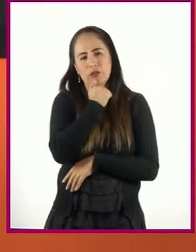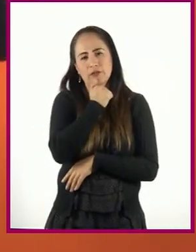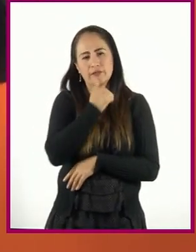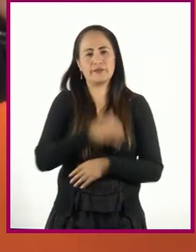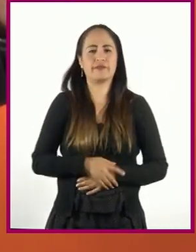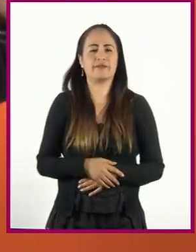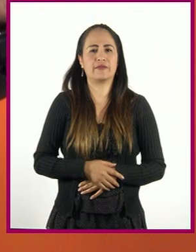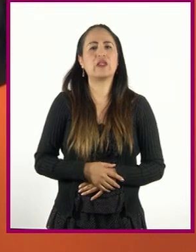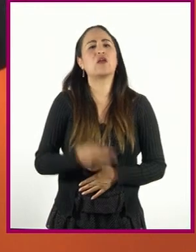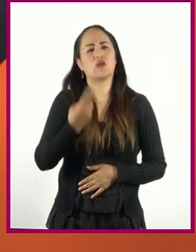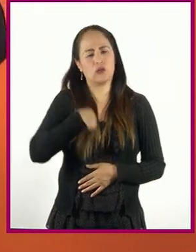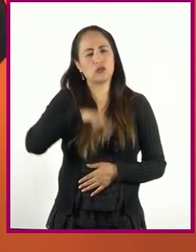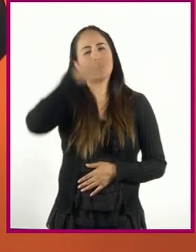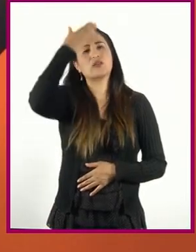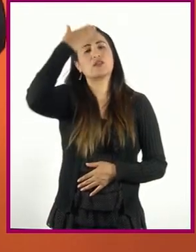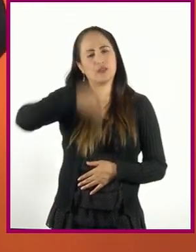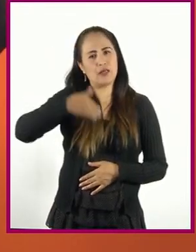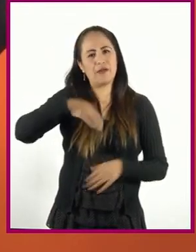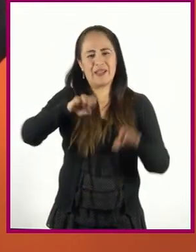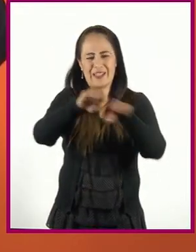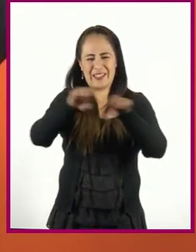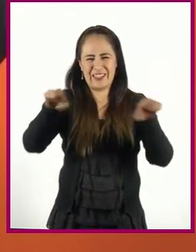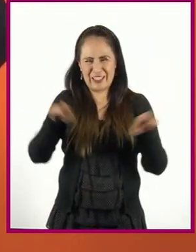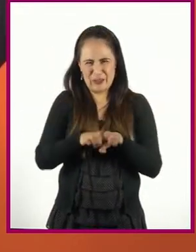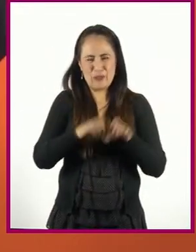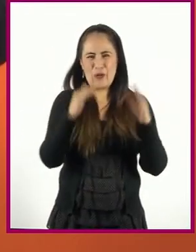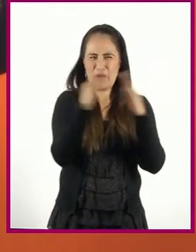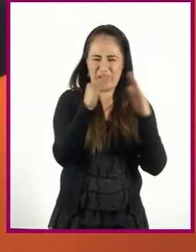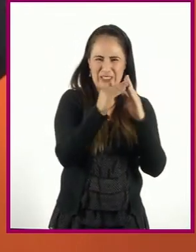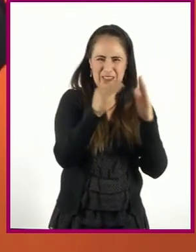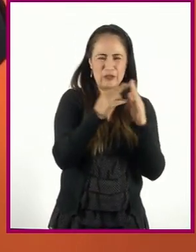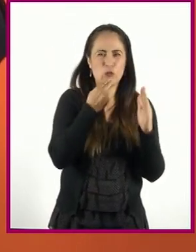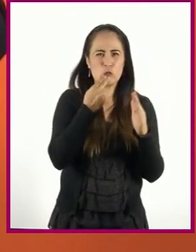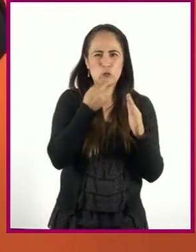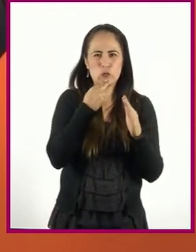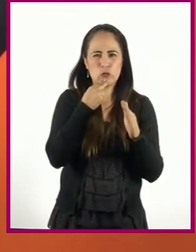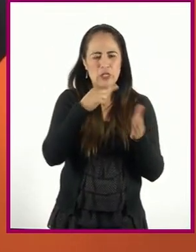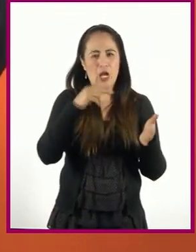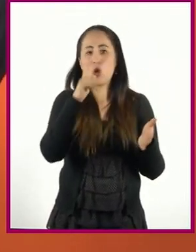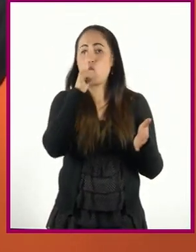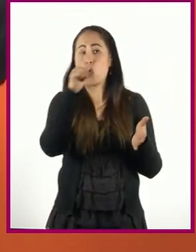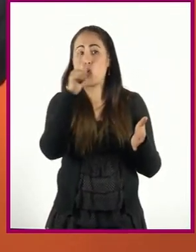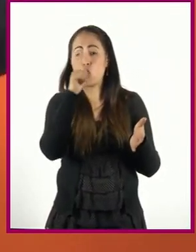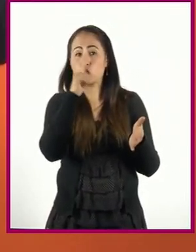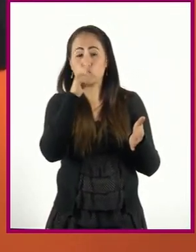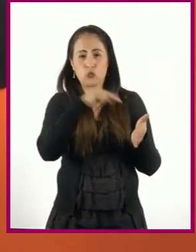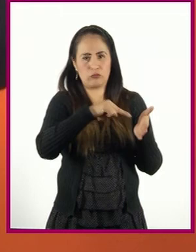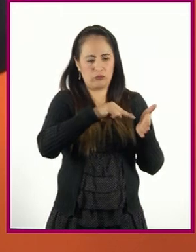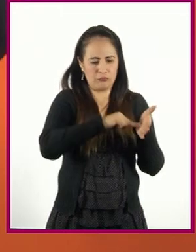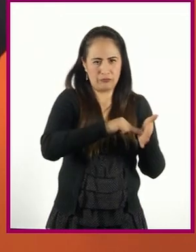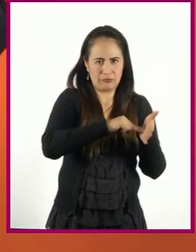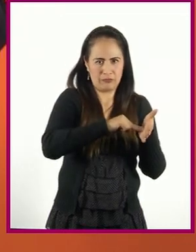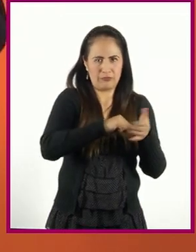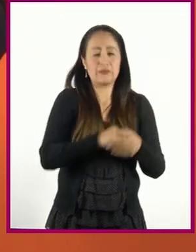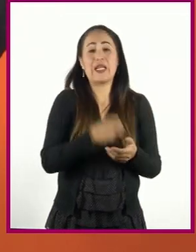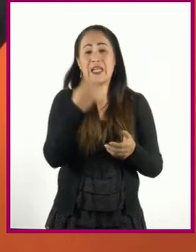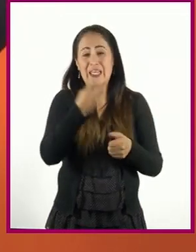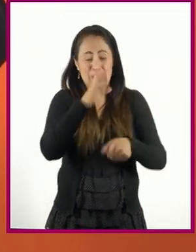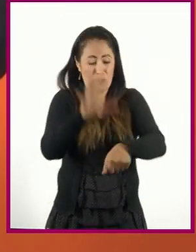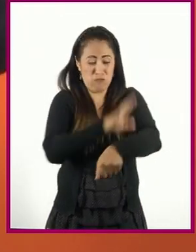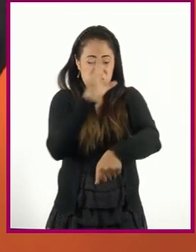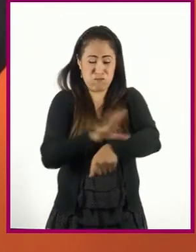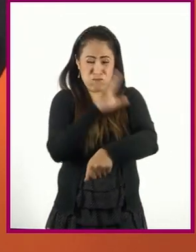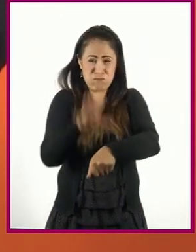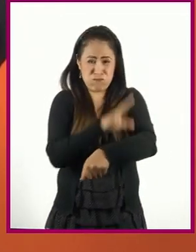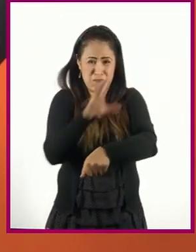estos electrodomésticos utilizan una gran cantidad de corriente eléctrica. Este flujo intenso de corriente